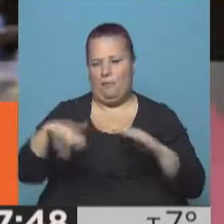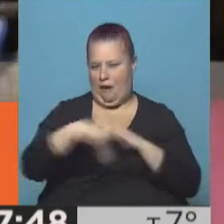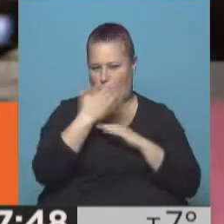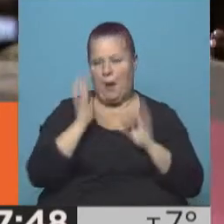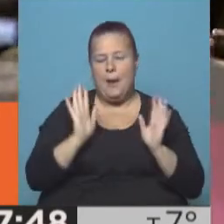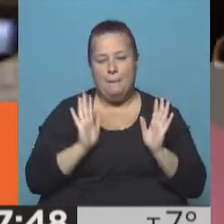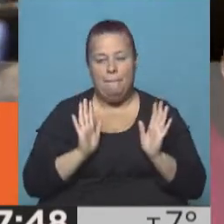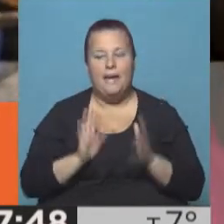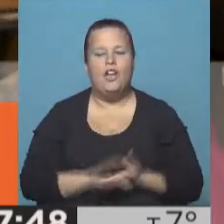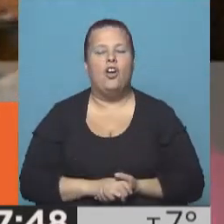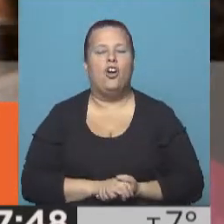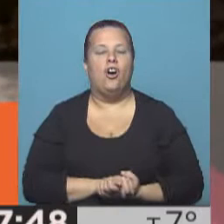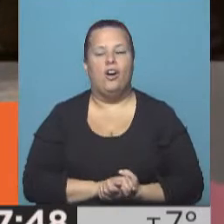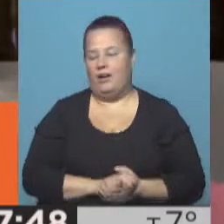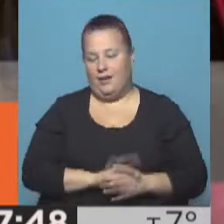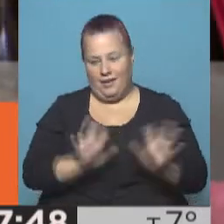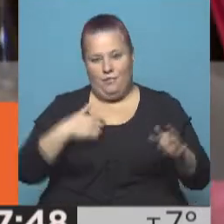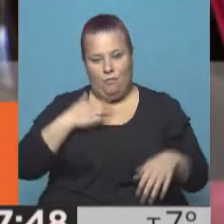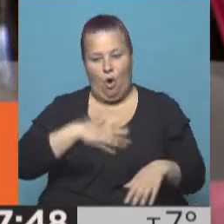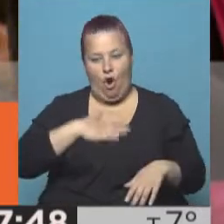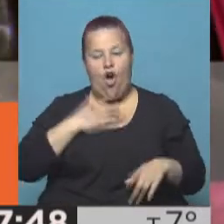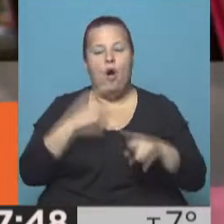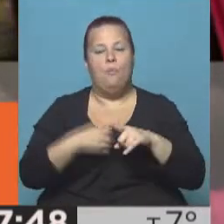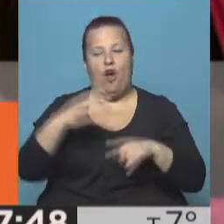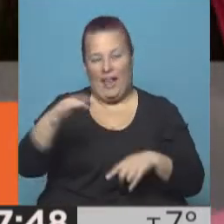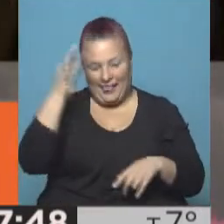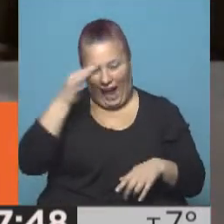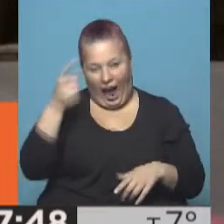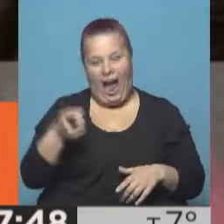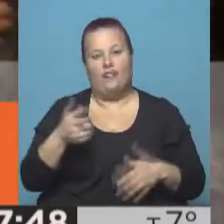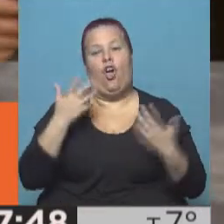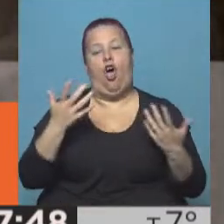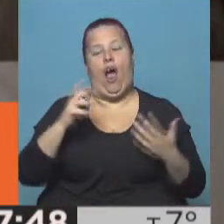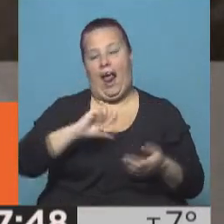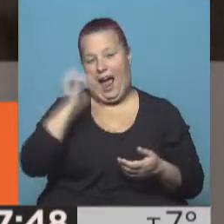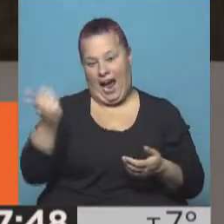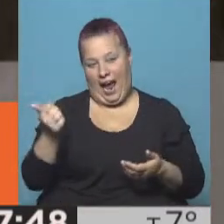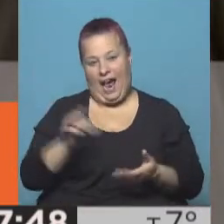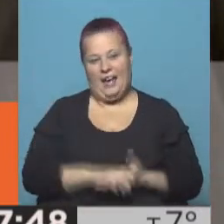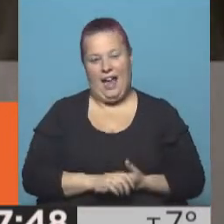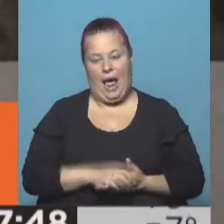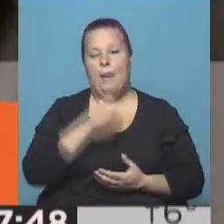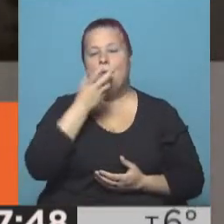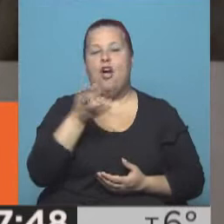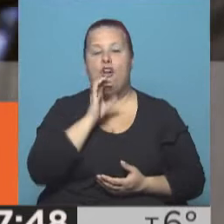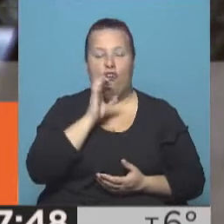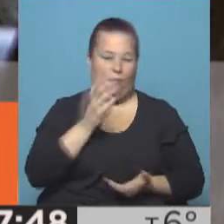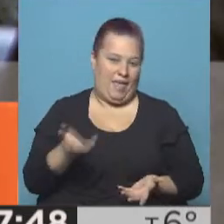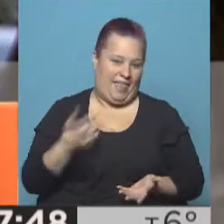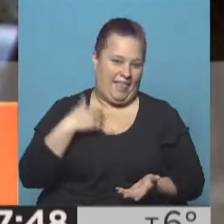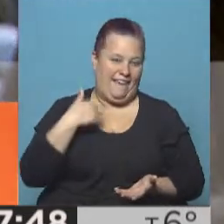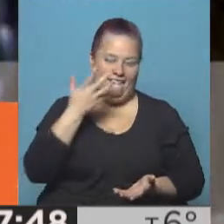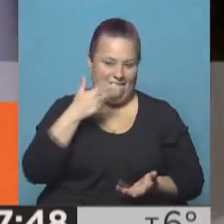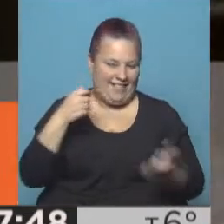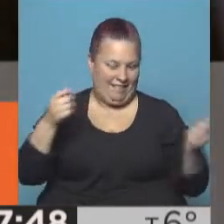pero en fin, estoy contenta por la obra. Esperemos ganar la mejor comedia, que es lo que